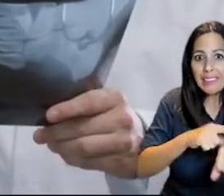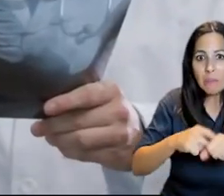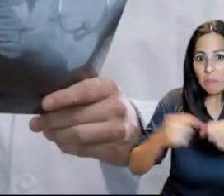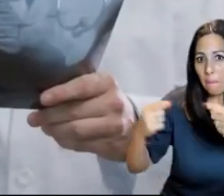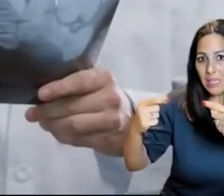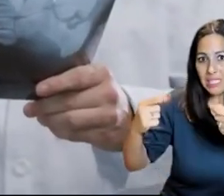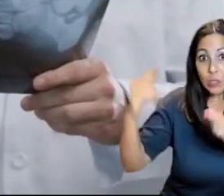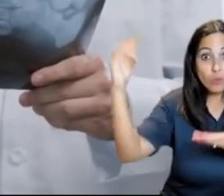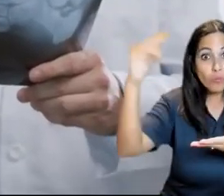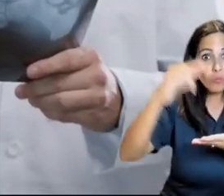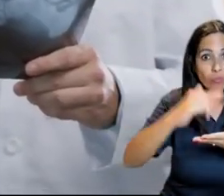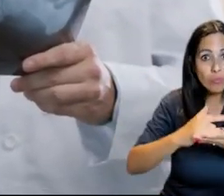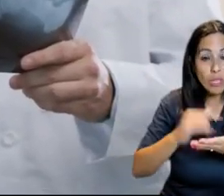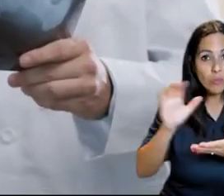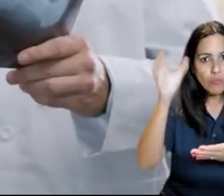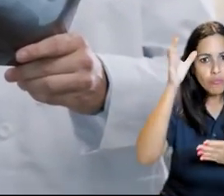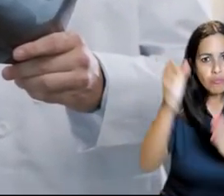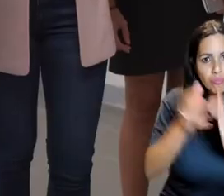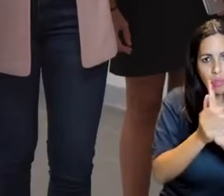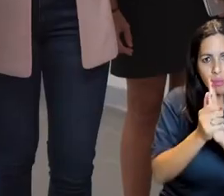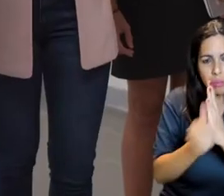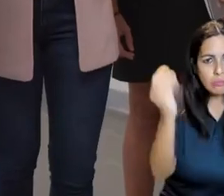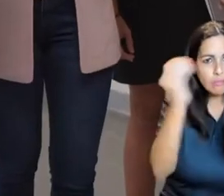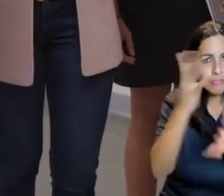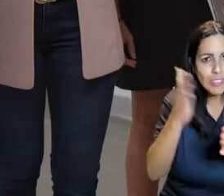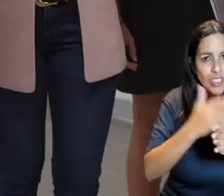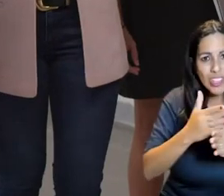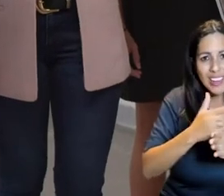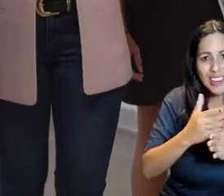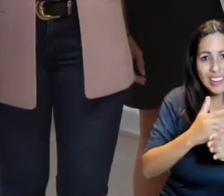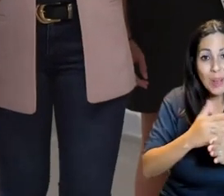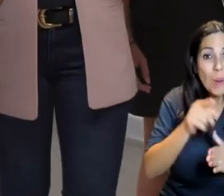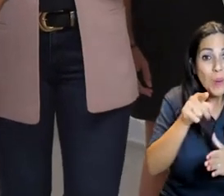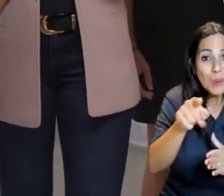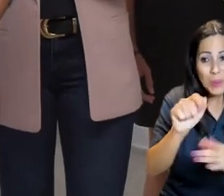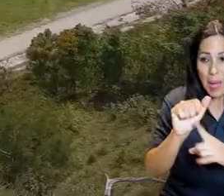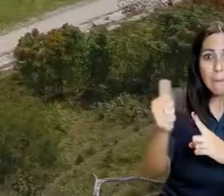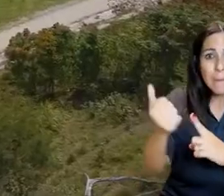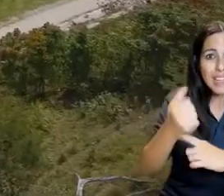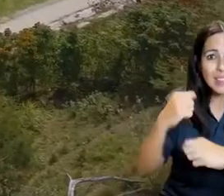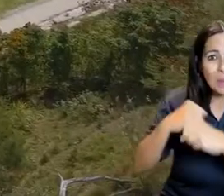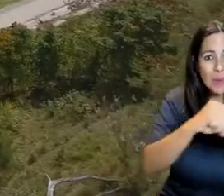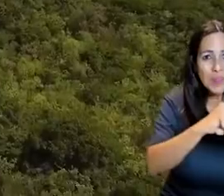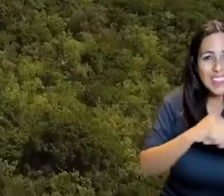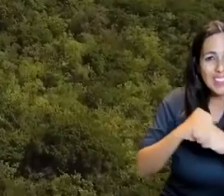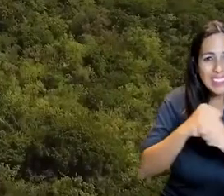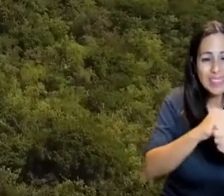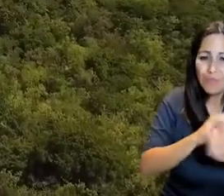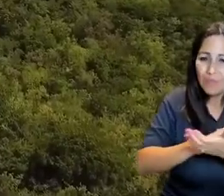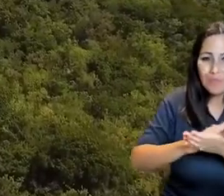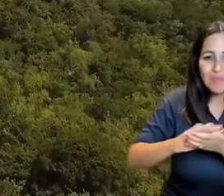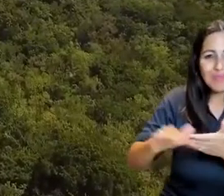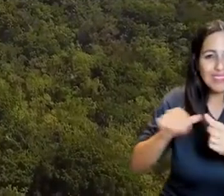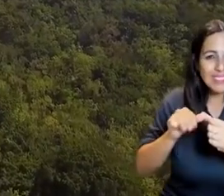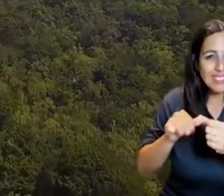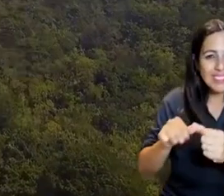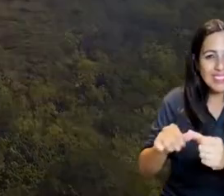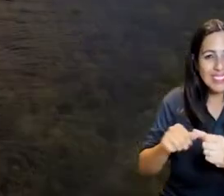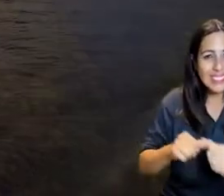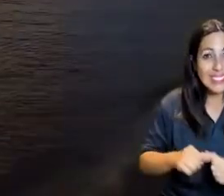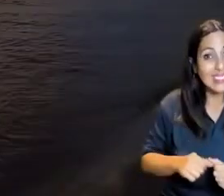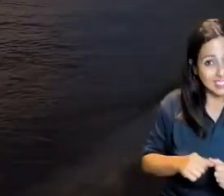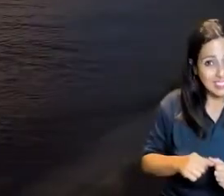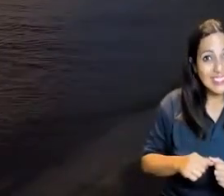alguien de aquí o vecinos que recibimos de otros países comparten su conocimiento en la isla o cada vez que proteges el ambiente contribuyendo a su limpieza